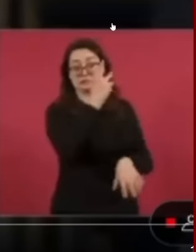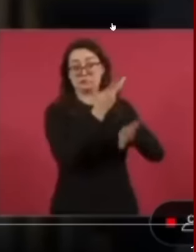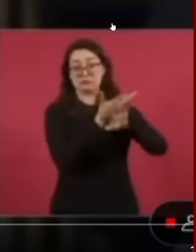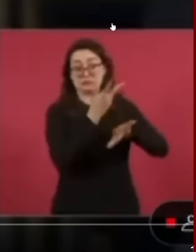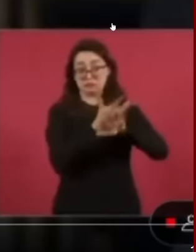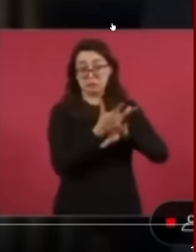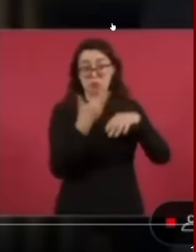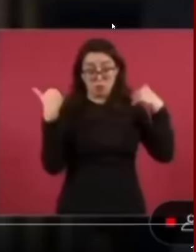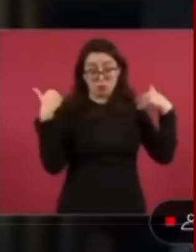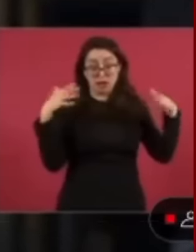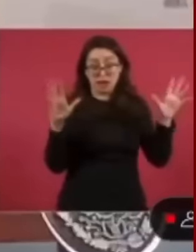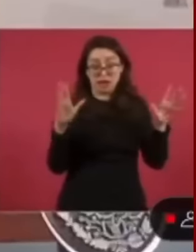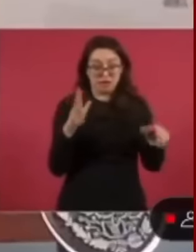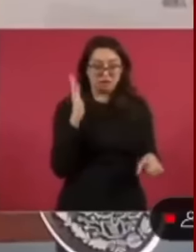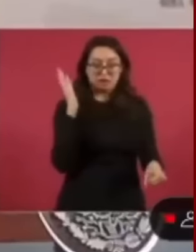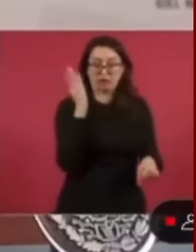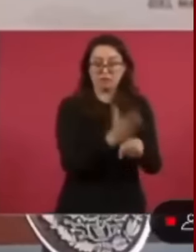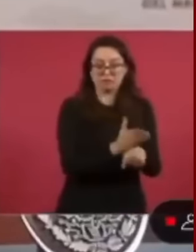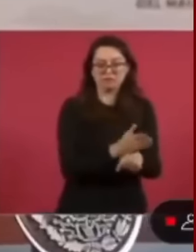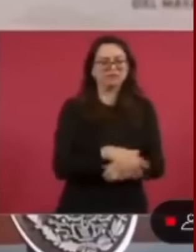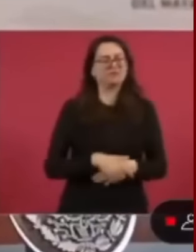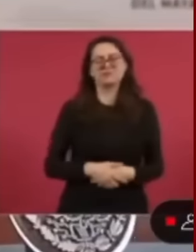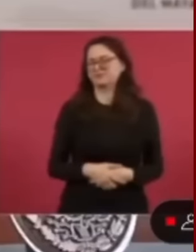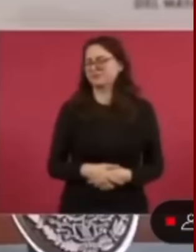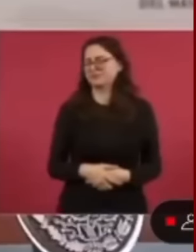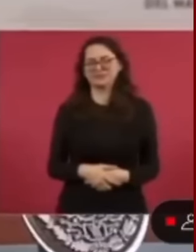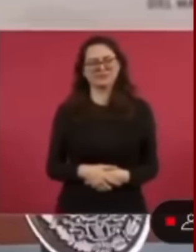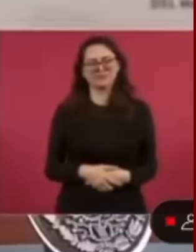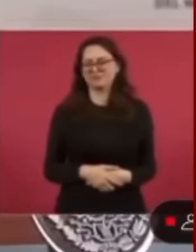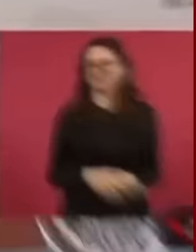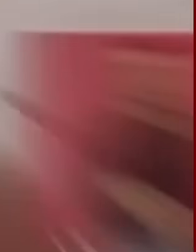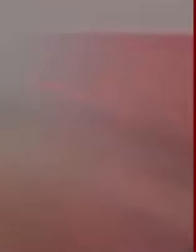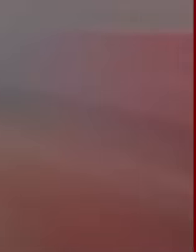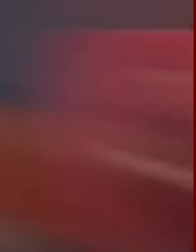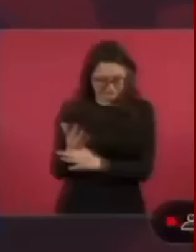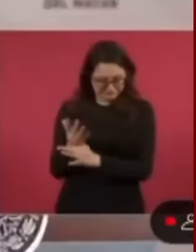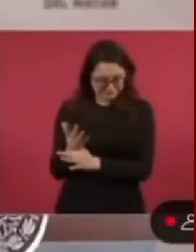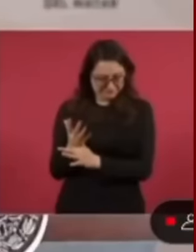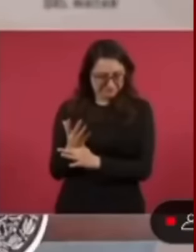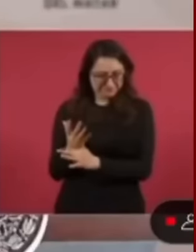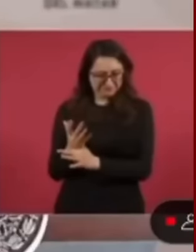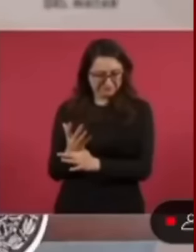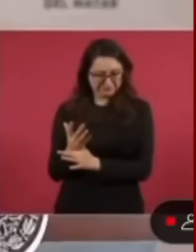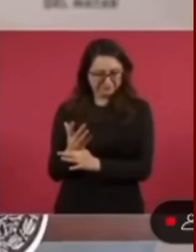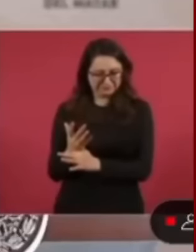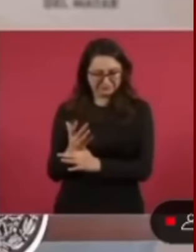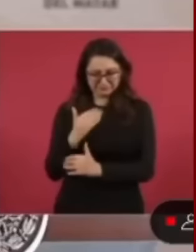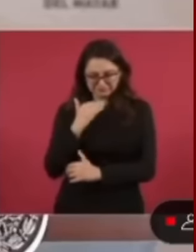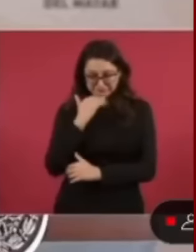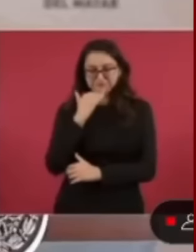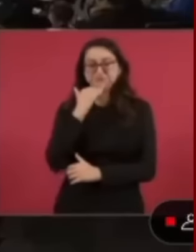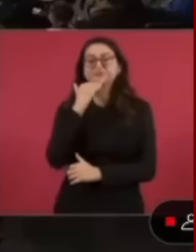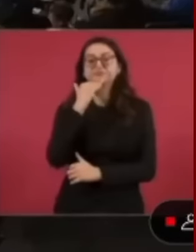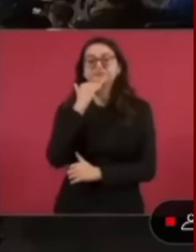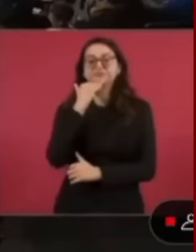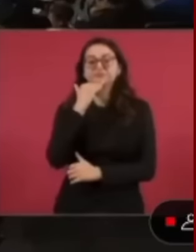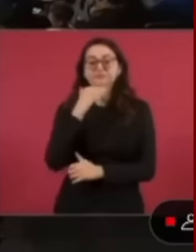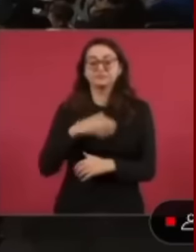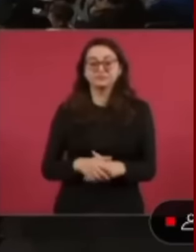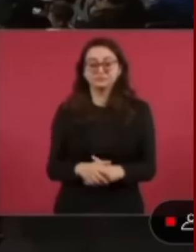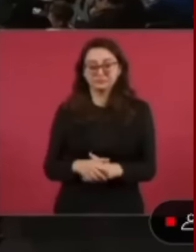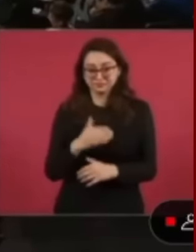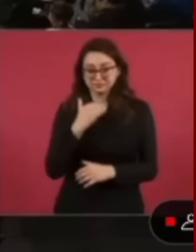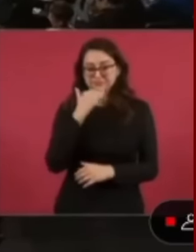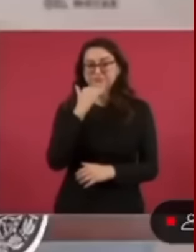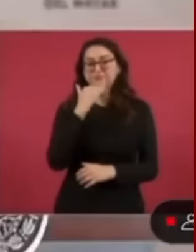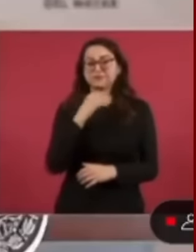bueno no no no no no ya les estoy planteando el caso de por la digid si le pasa algo a quién hacemos responsable